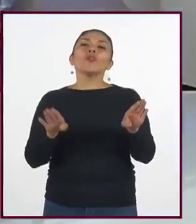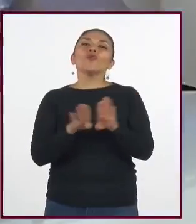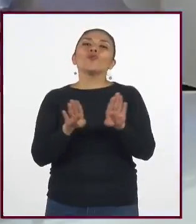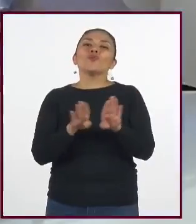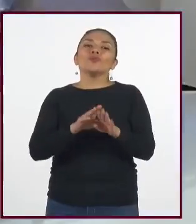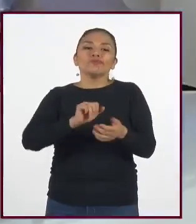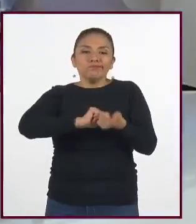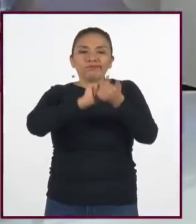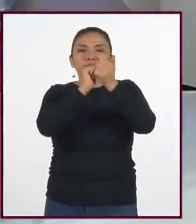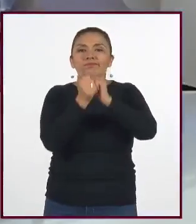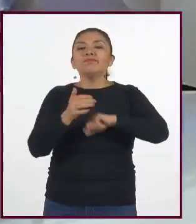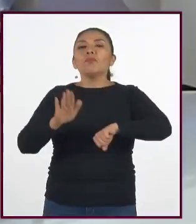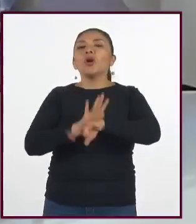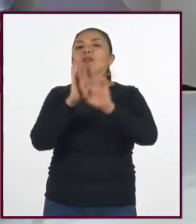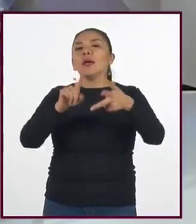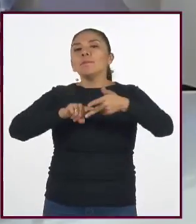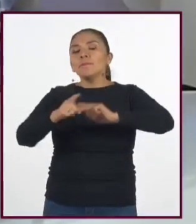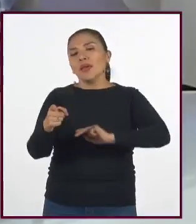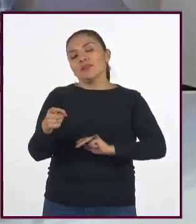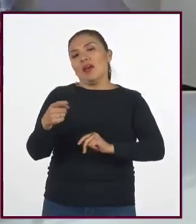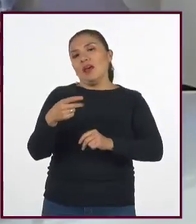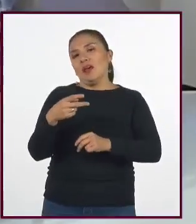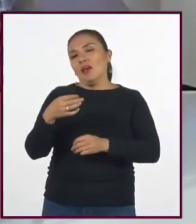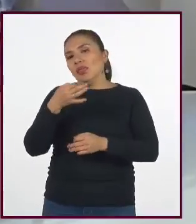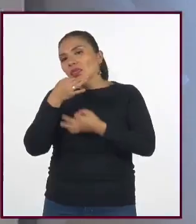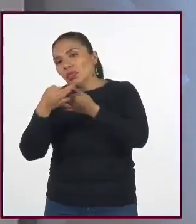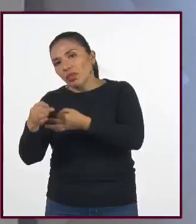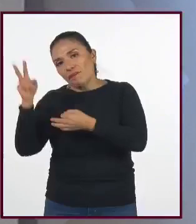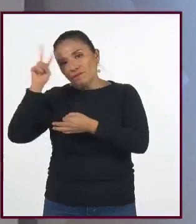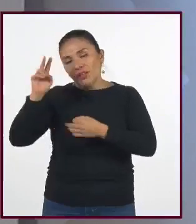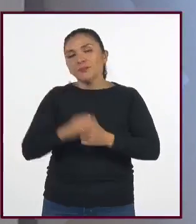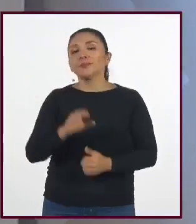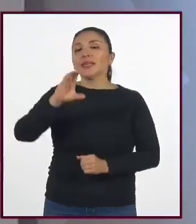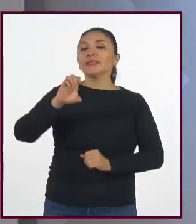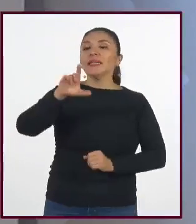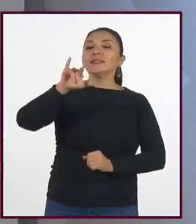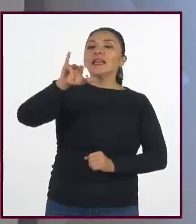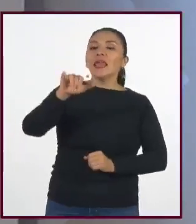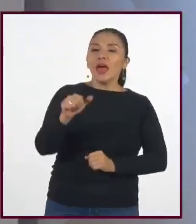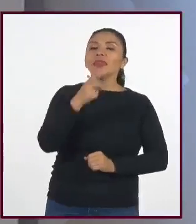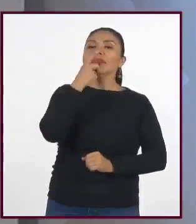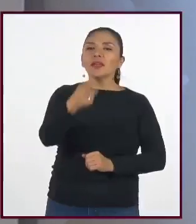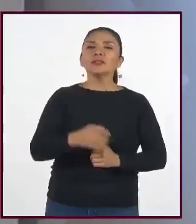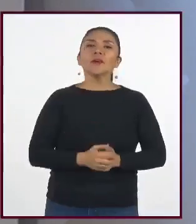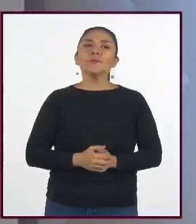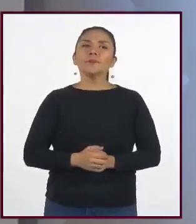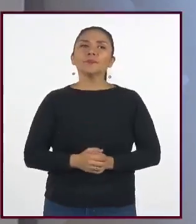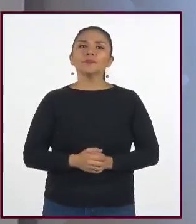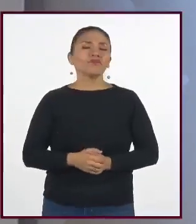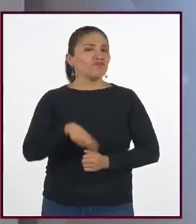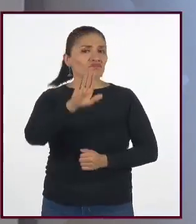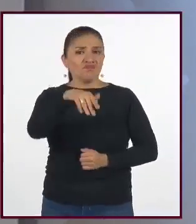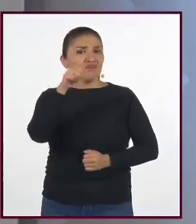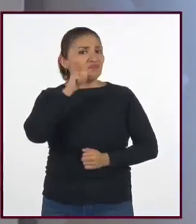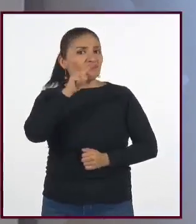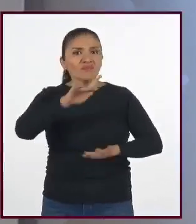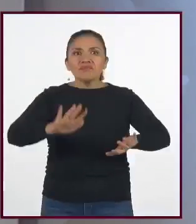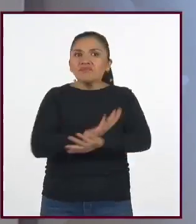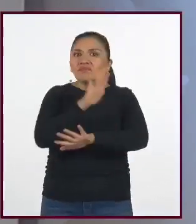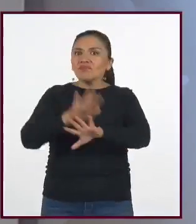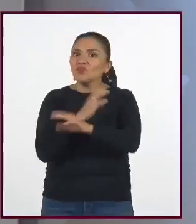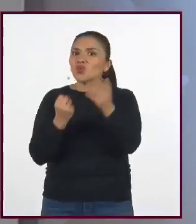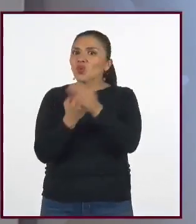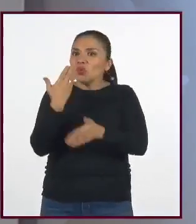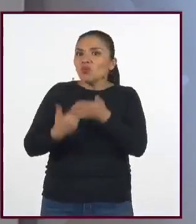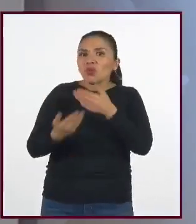de consumir una sustancia. Perfecto. Exactamente. Cecilia Secundino comenta: siempre actualizados en conocimientos y temas